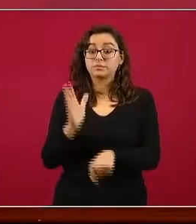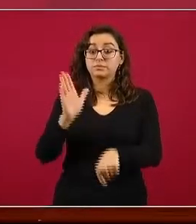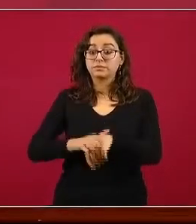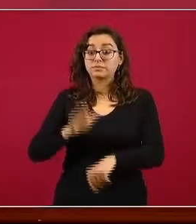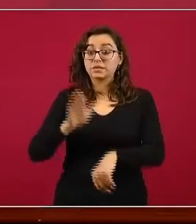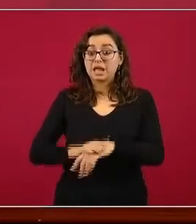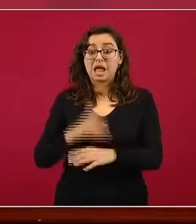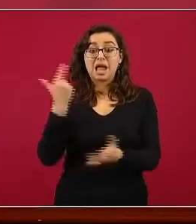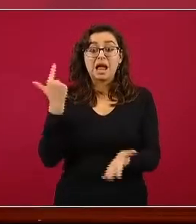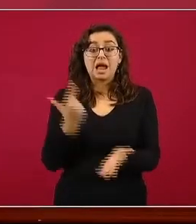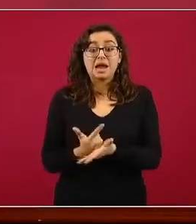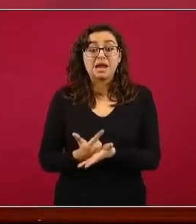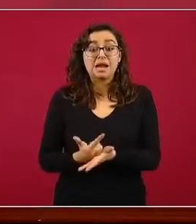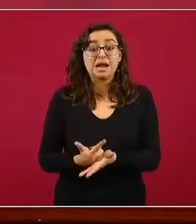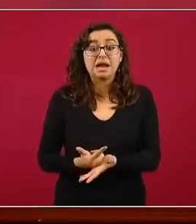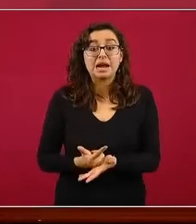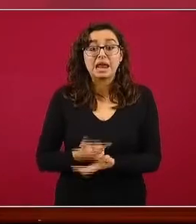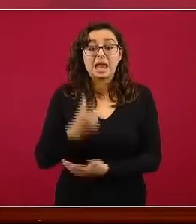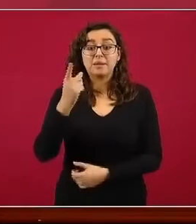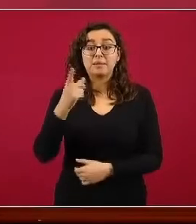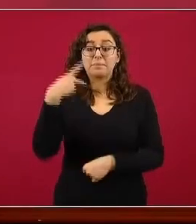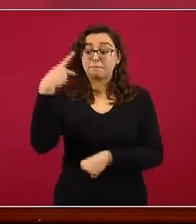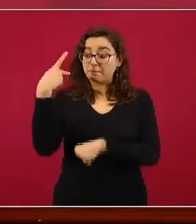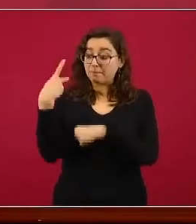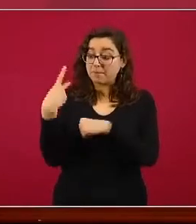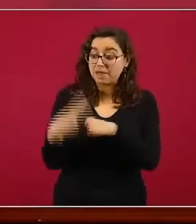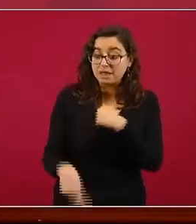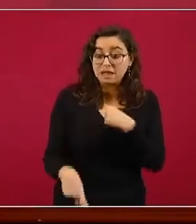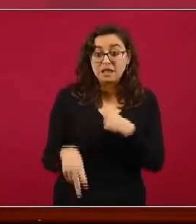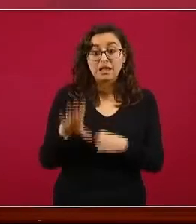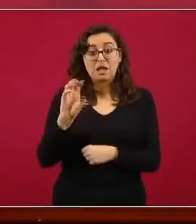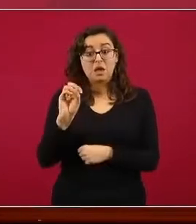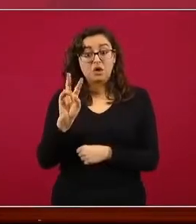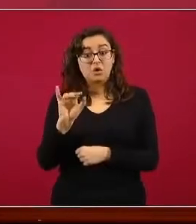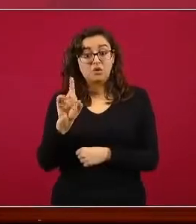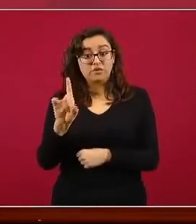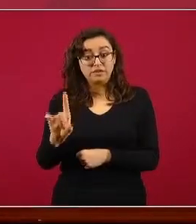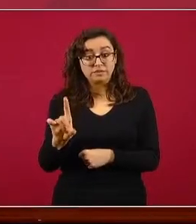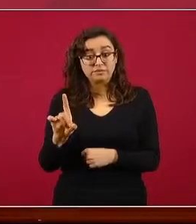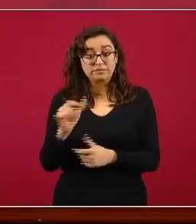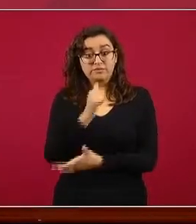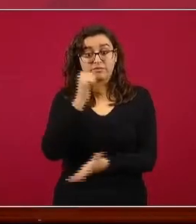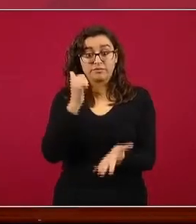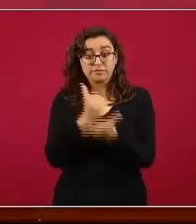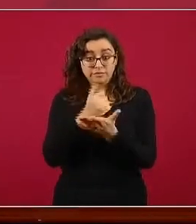COVID, emergencia por COVID en la Ciudad de México.